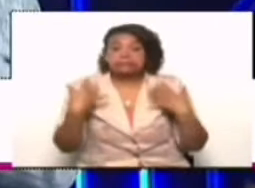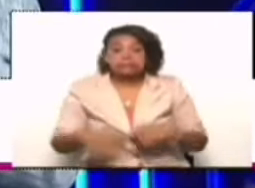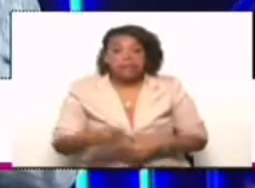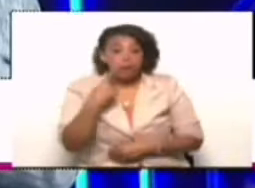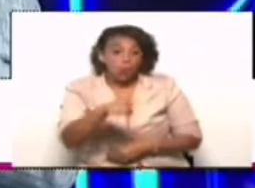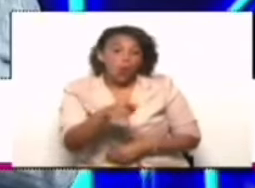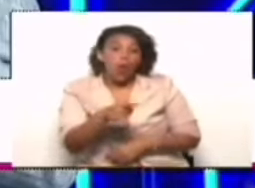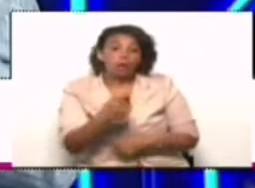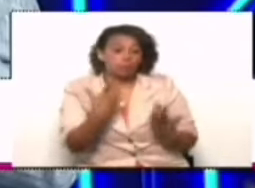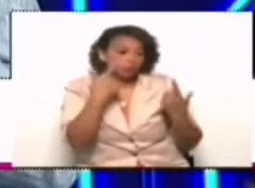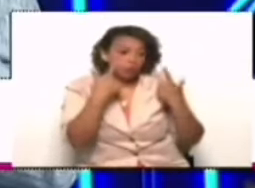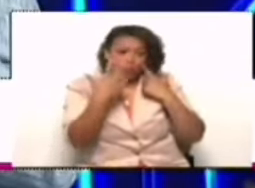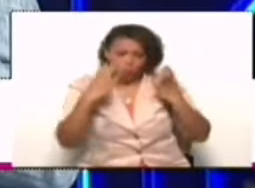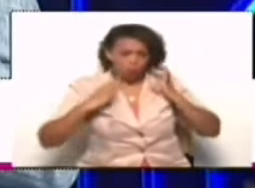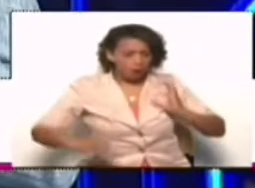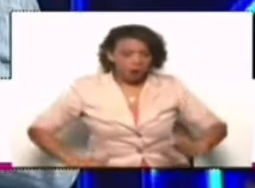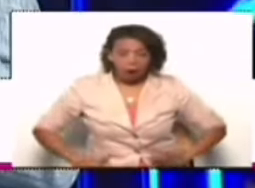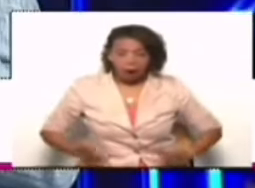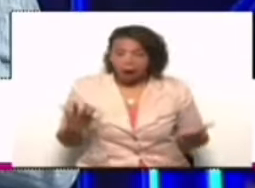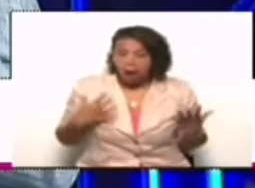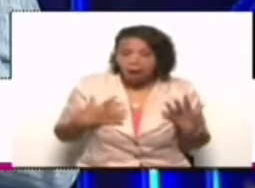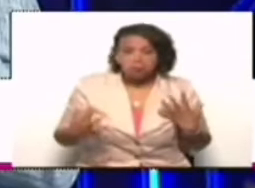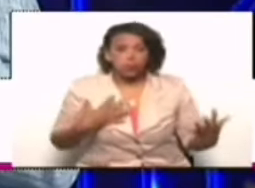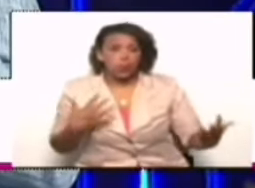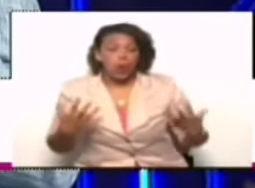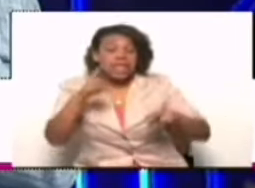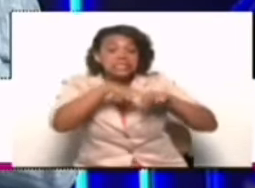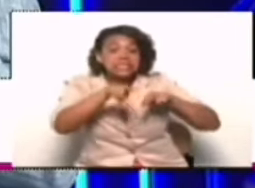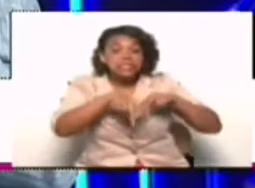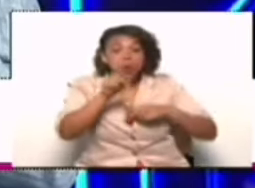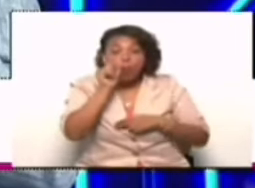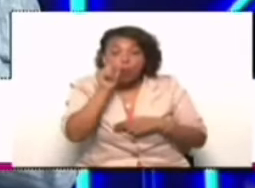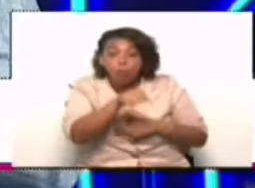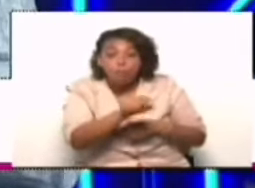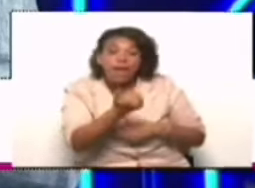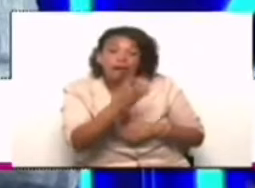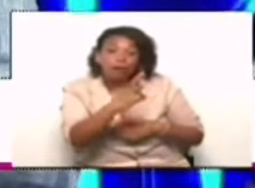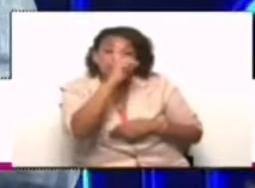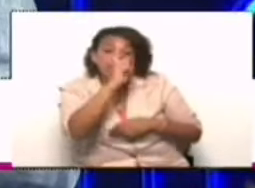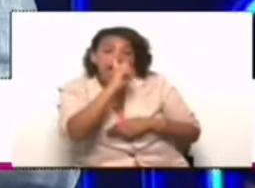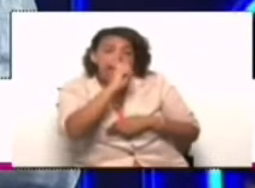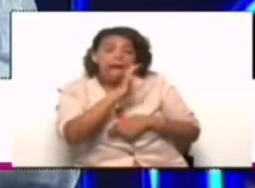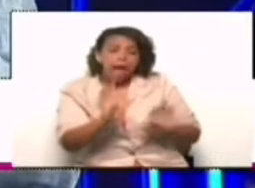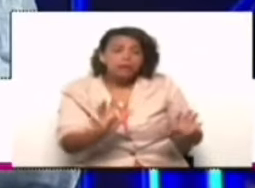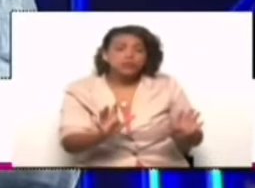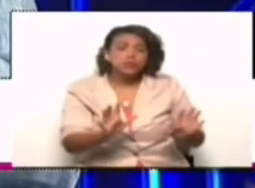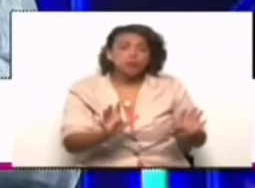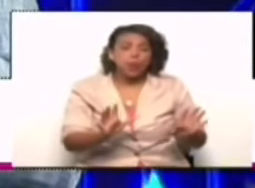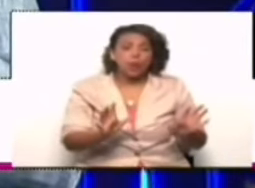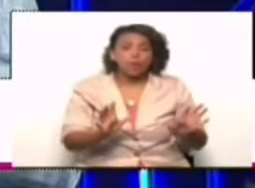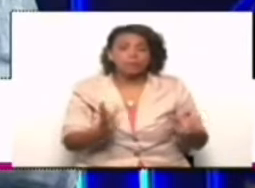los cuerpos no son iguales. Y este niño que hizo este